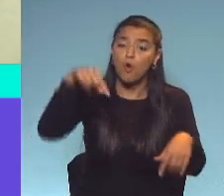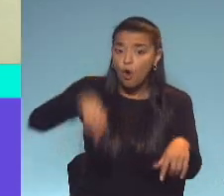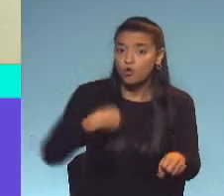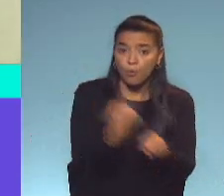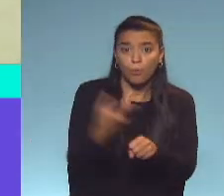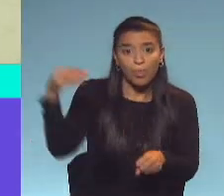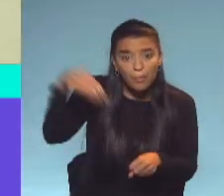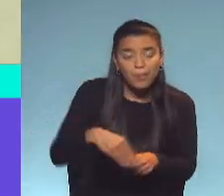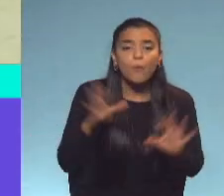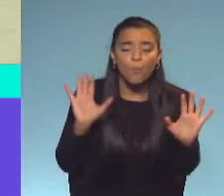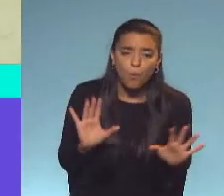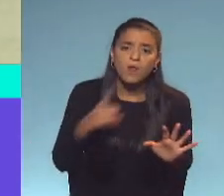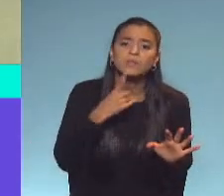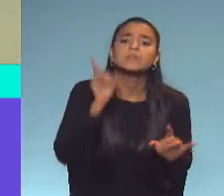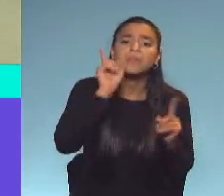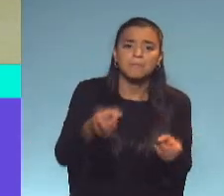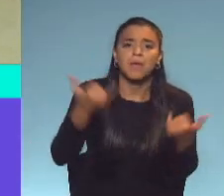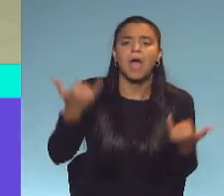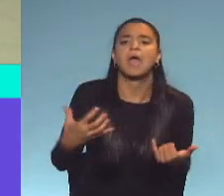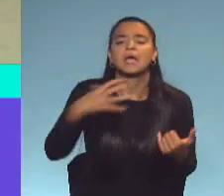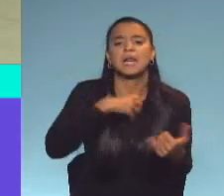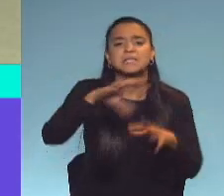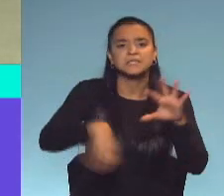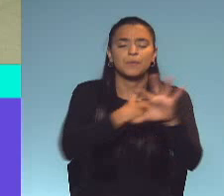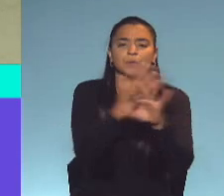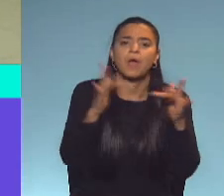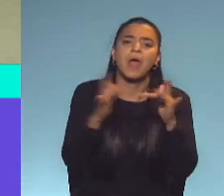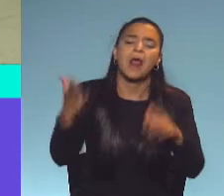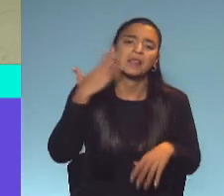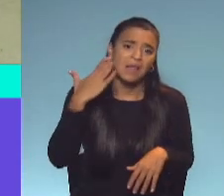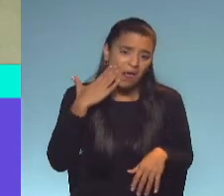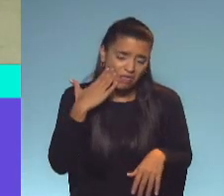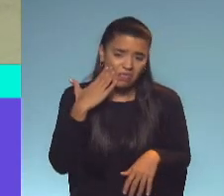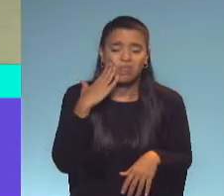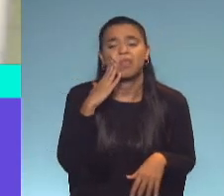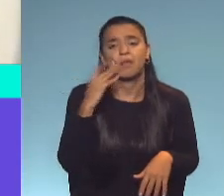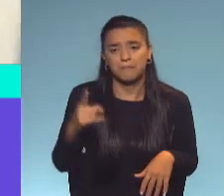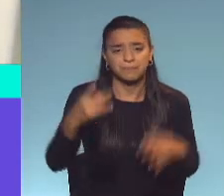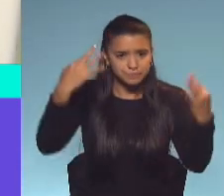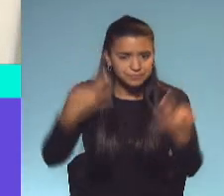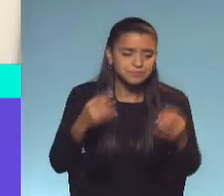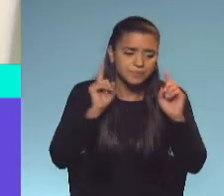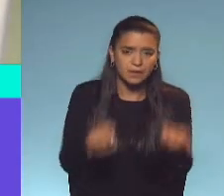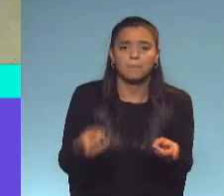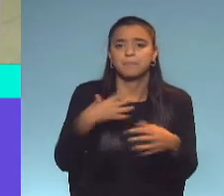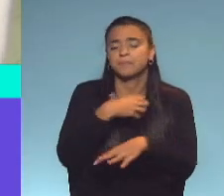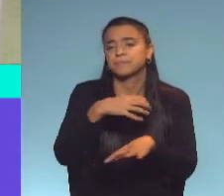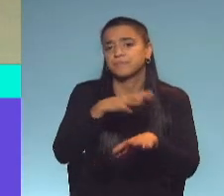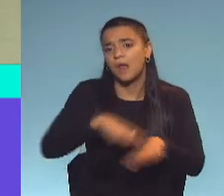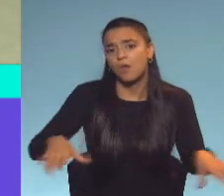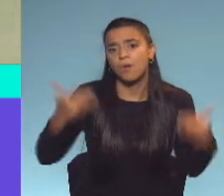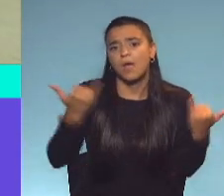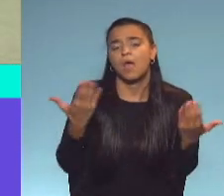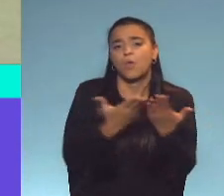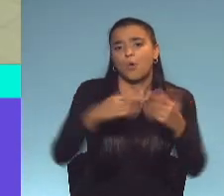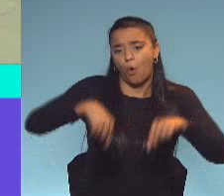venir, vamos a brindar también clases virtuales por la tarde, por el turno tarde, para garantizar también que ellos puedan tener su educación en